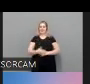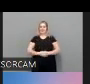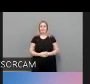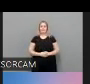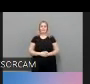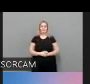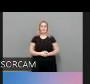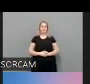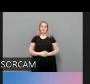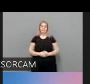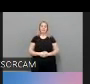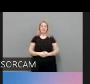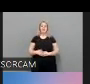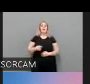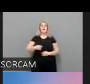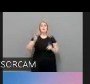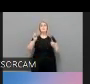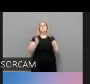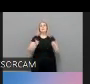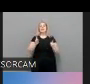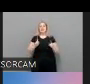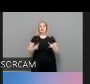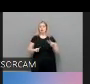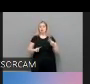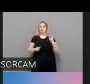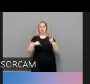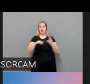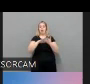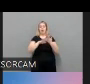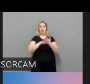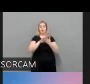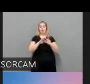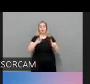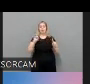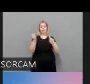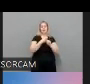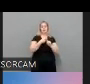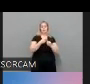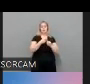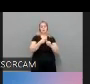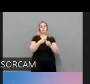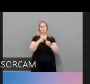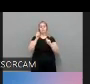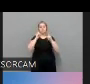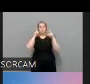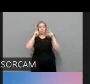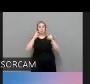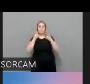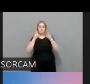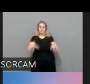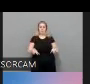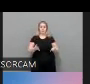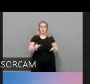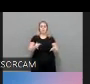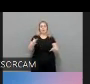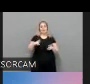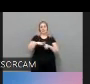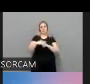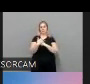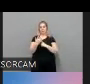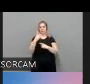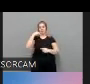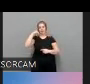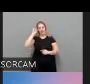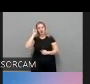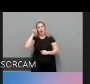La prevención secundaria tiene que ver con la detección y diagnóstico temprano de estos trastornos y de las situaciones de riesgo. En ella